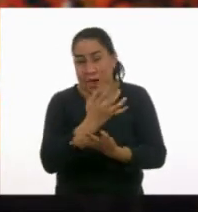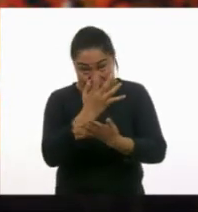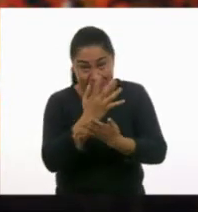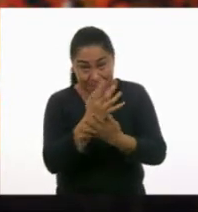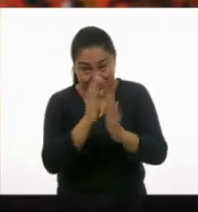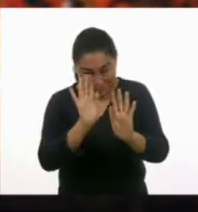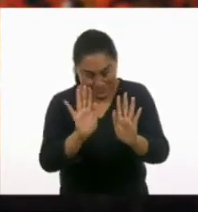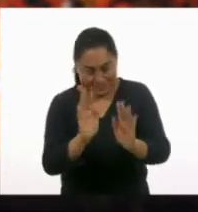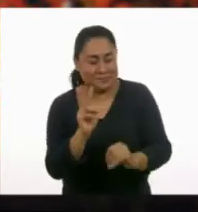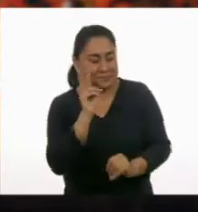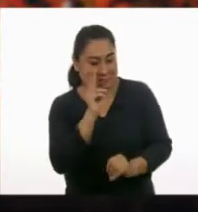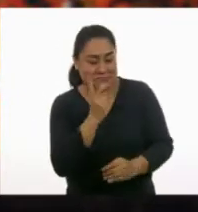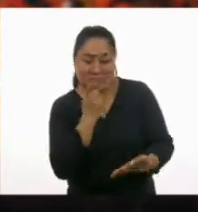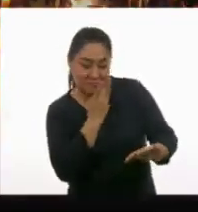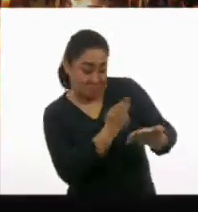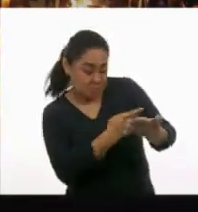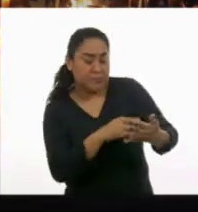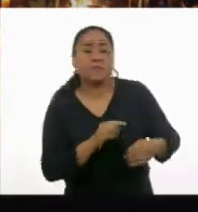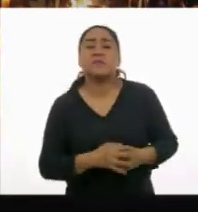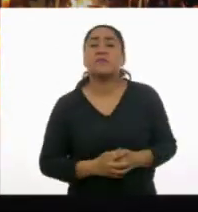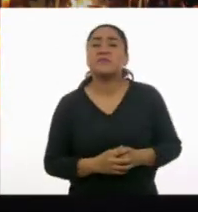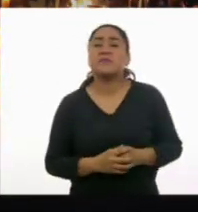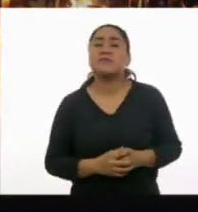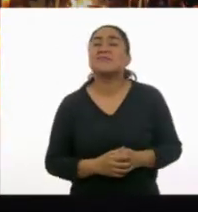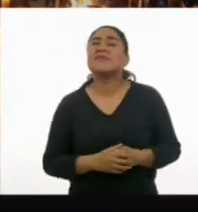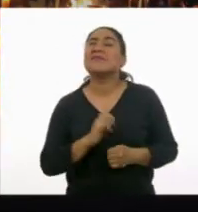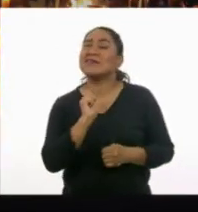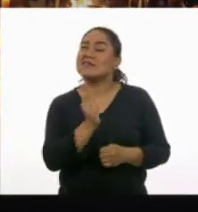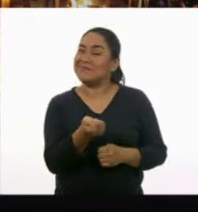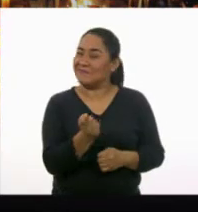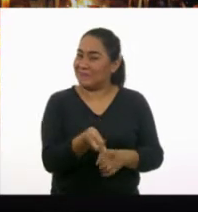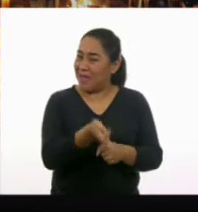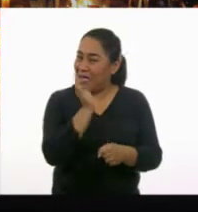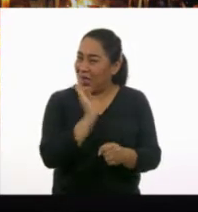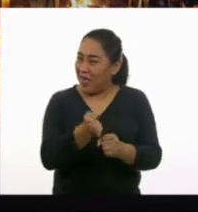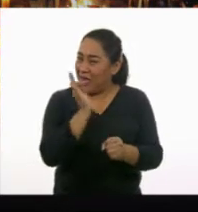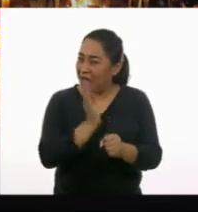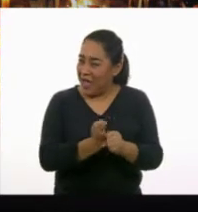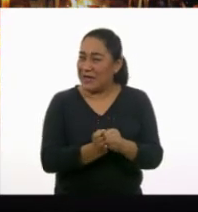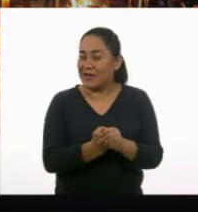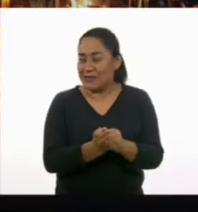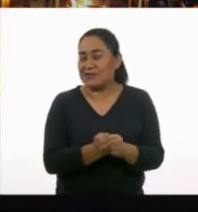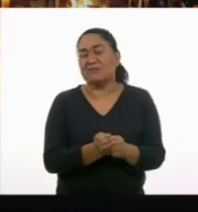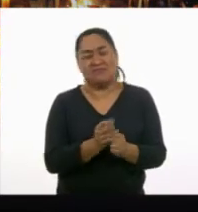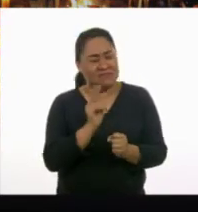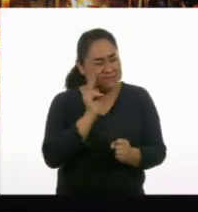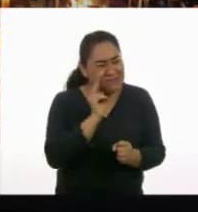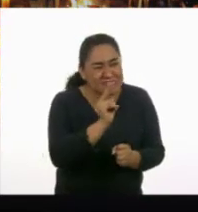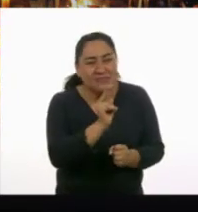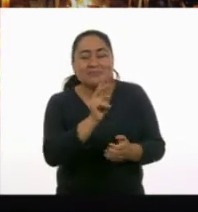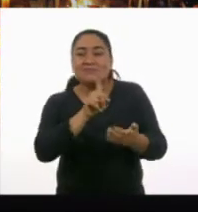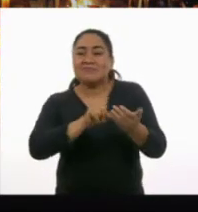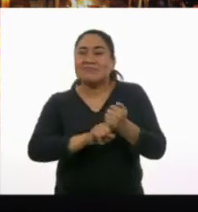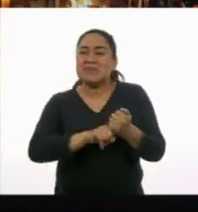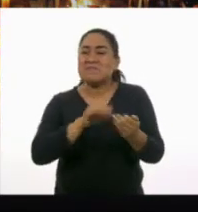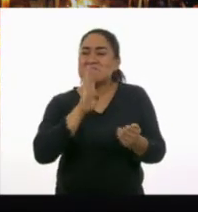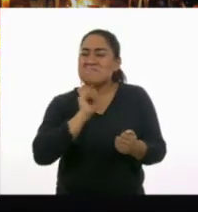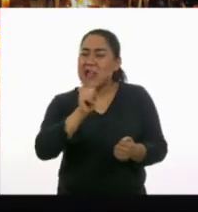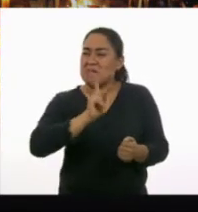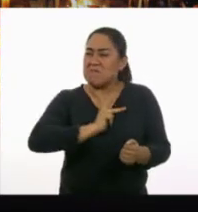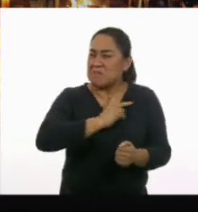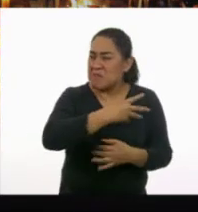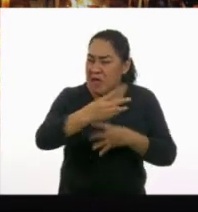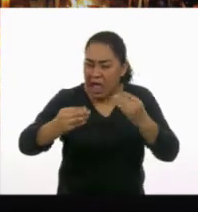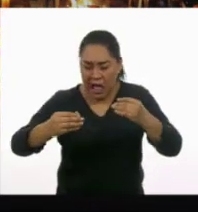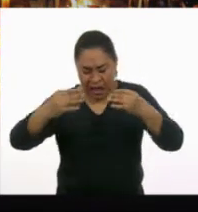bien. Dice: el vacilón de tus vacilos, la virulencia de tus virus, tus